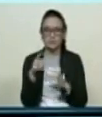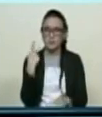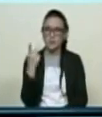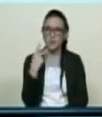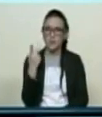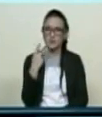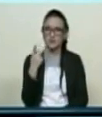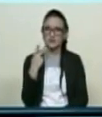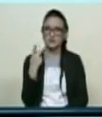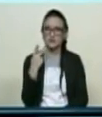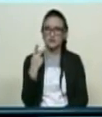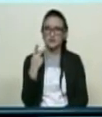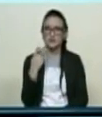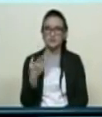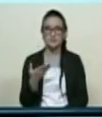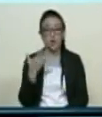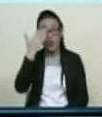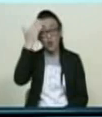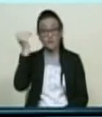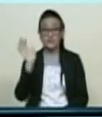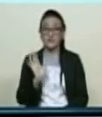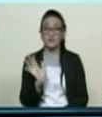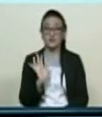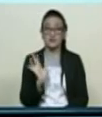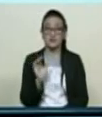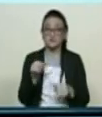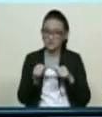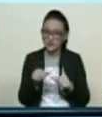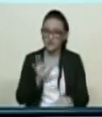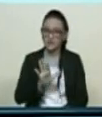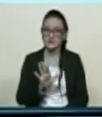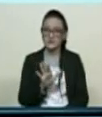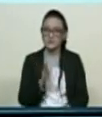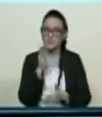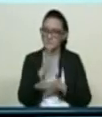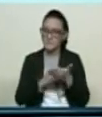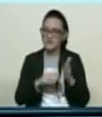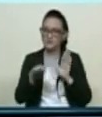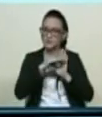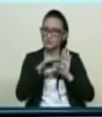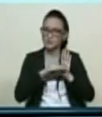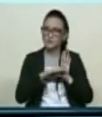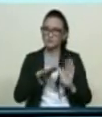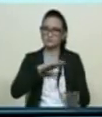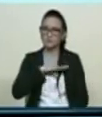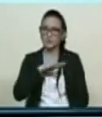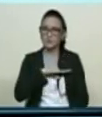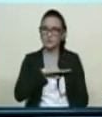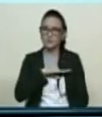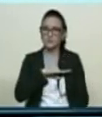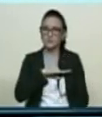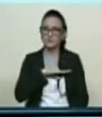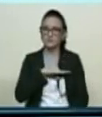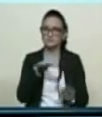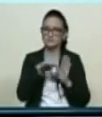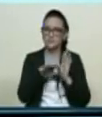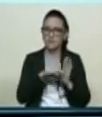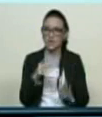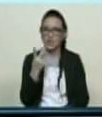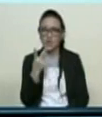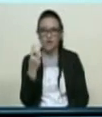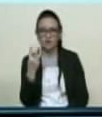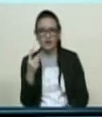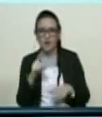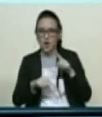importante que no nos olvidemos que eso ya está ahí, esas son partes de las garantías. O sea, las garantías no son dos o tres cositas,